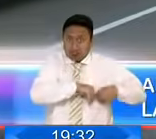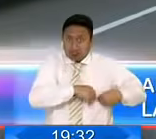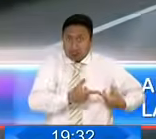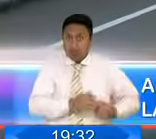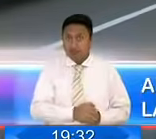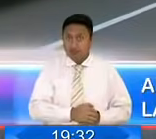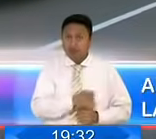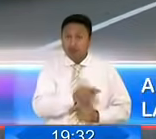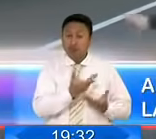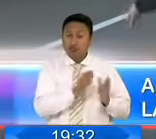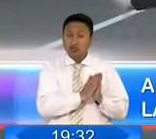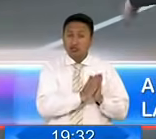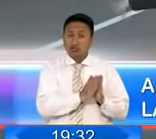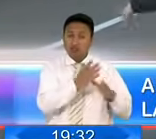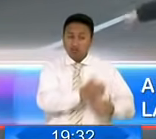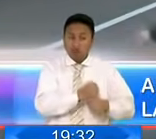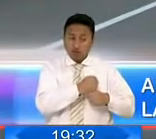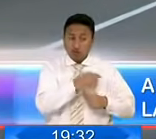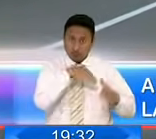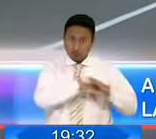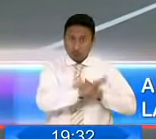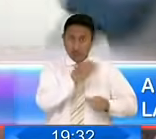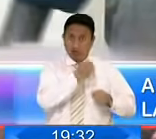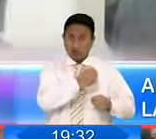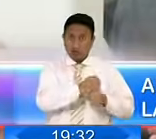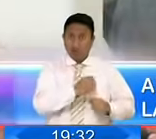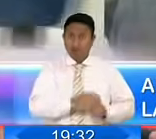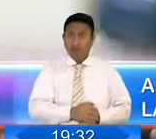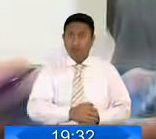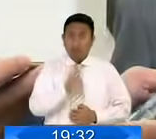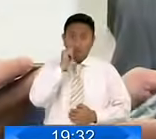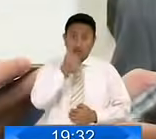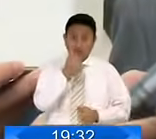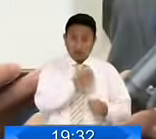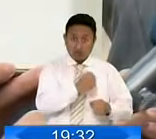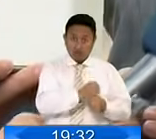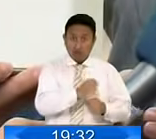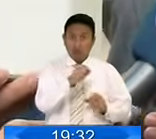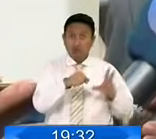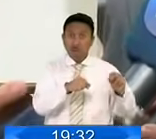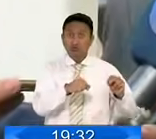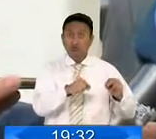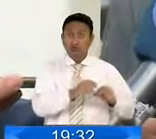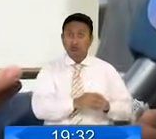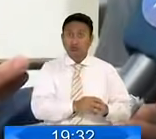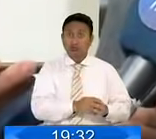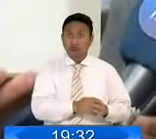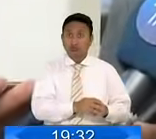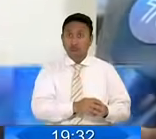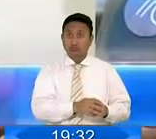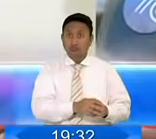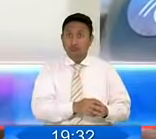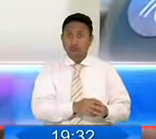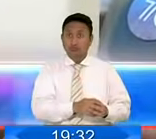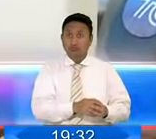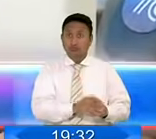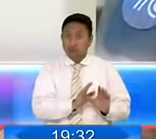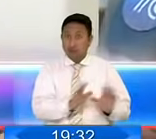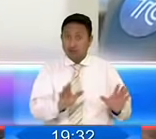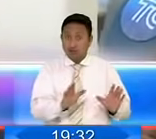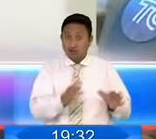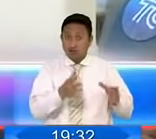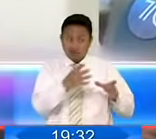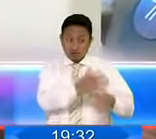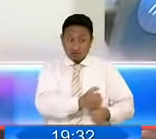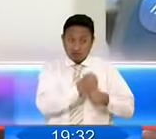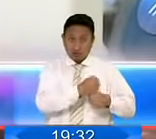piden garantías para regresar a sus labores. ¿Mañana van a salir o no van a salir mañana ustedes? El rato que tengamos las garantías